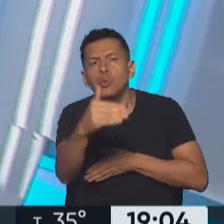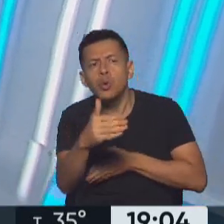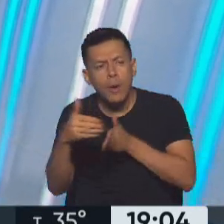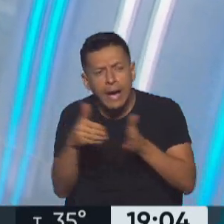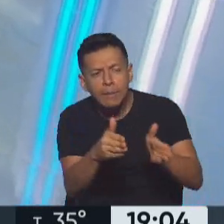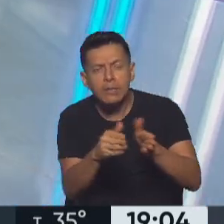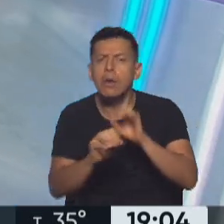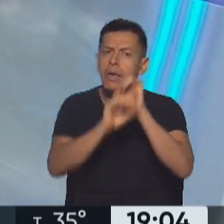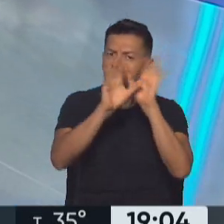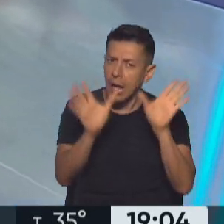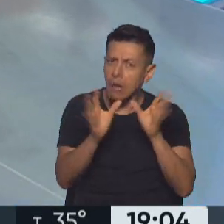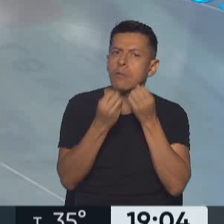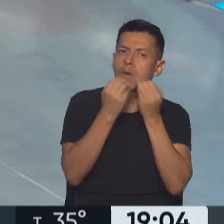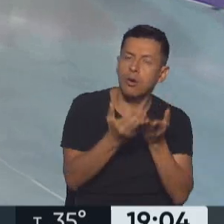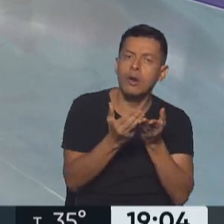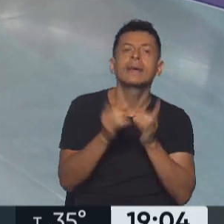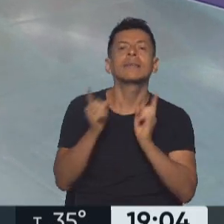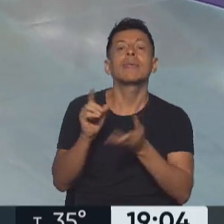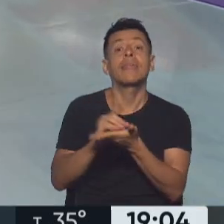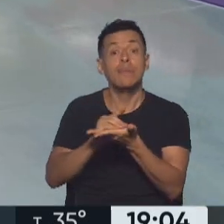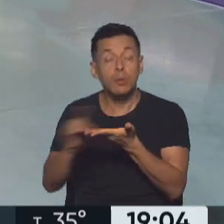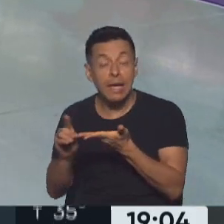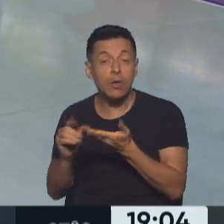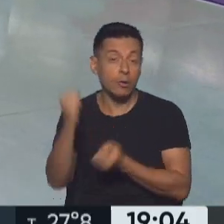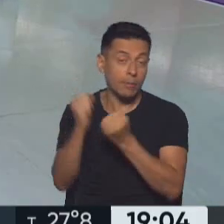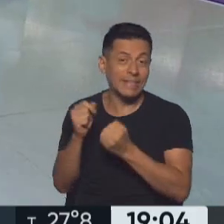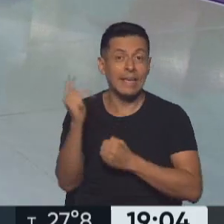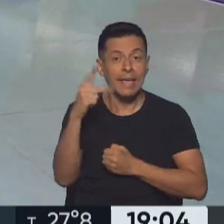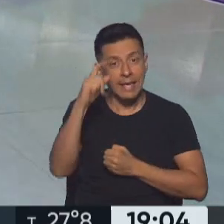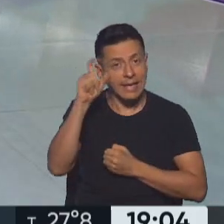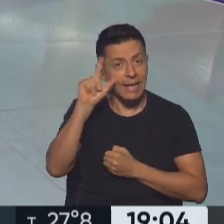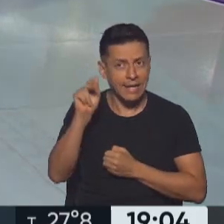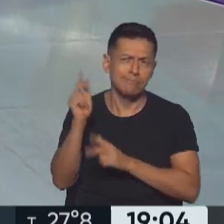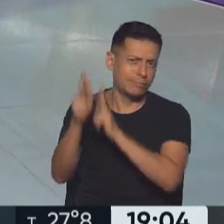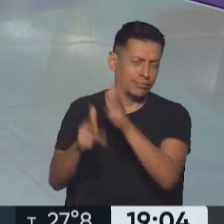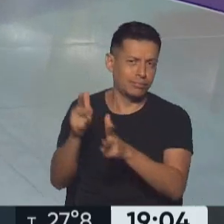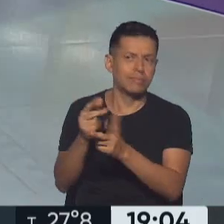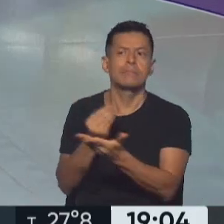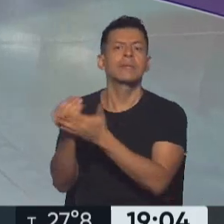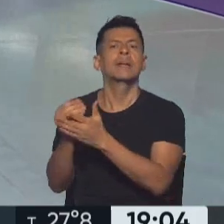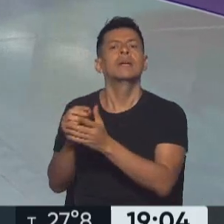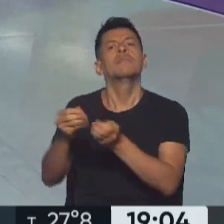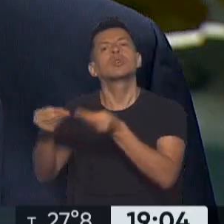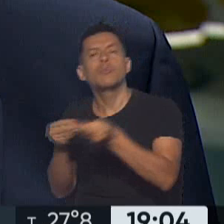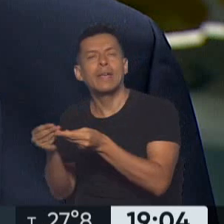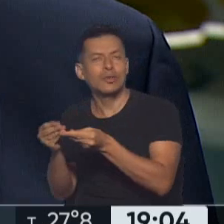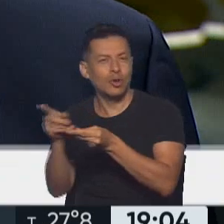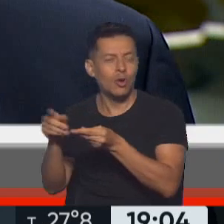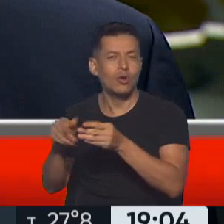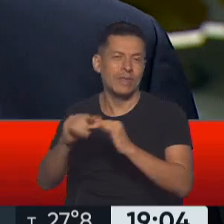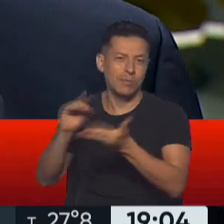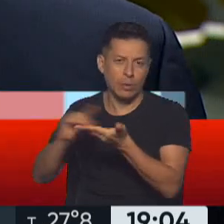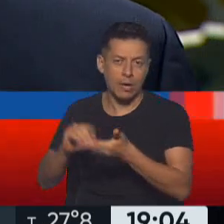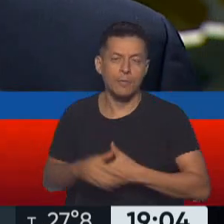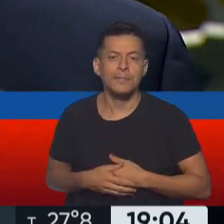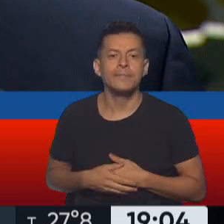se refirió el tema fue el diputado y economista carlos heller que preside la comisión de presupuesto y hacienda de la cámara baja si hay algo